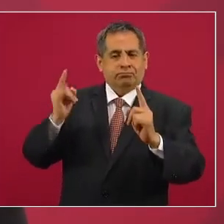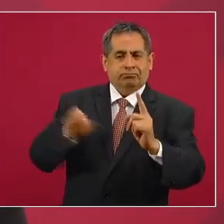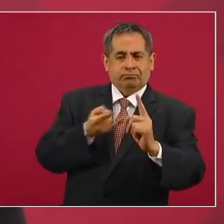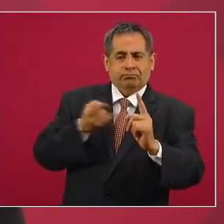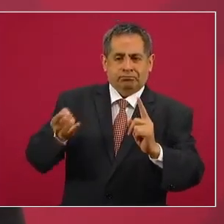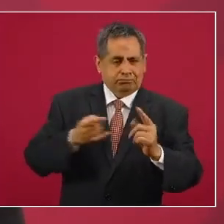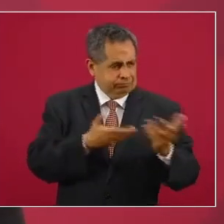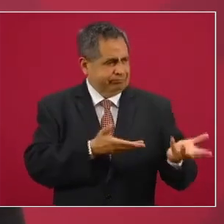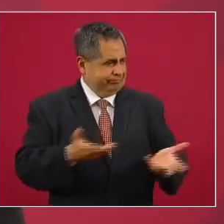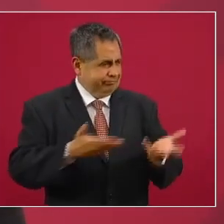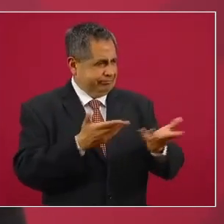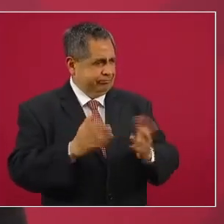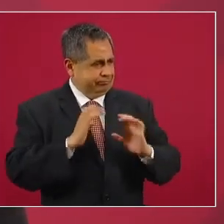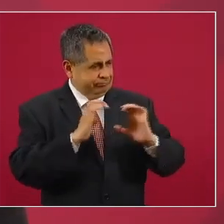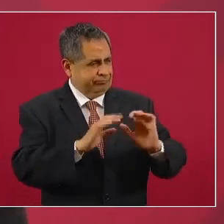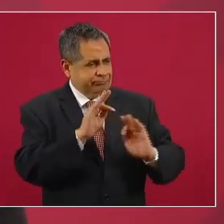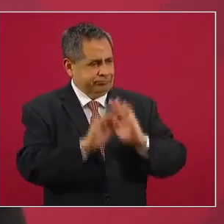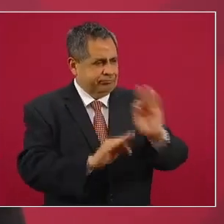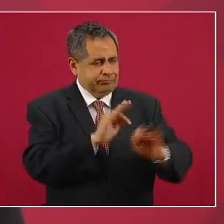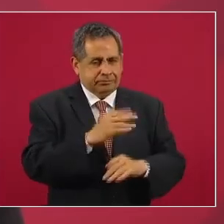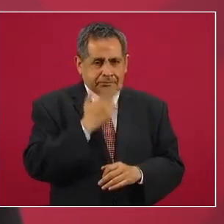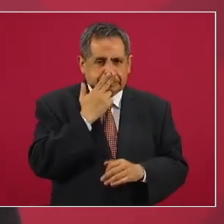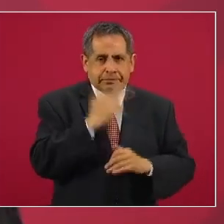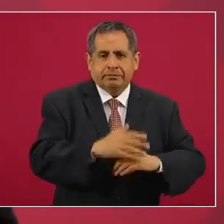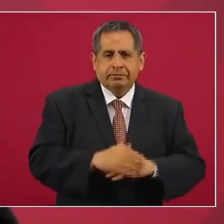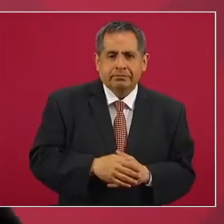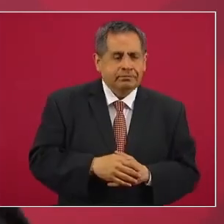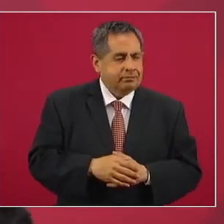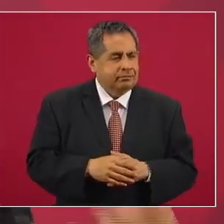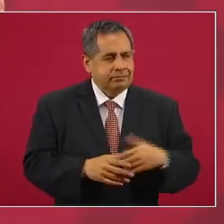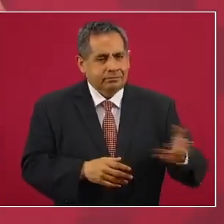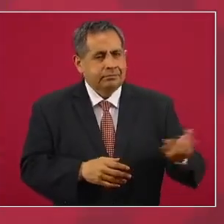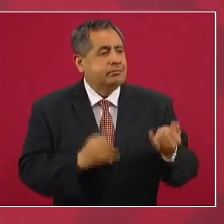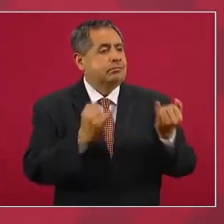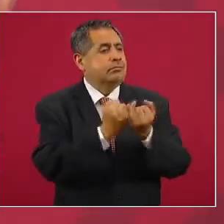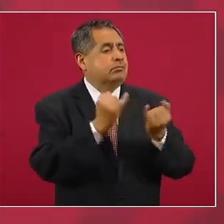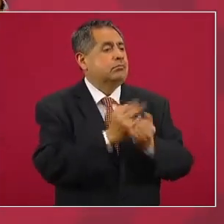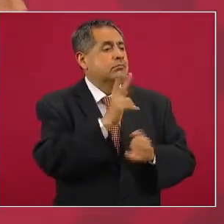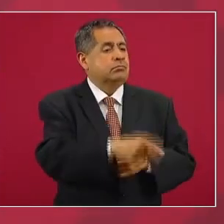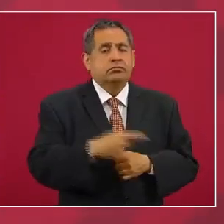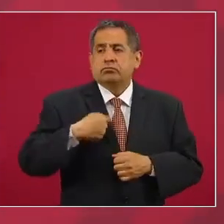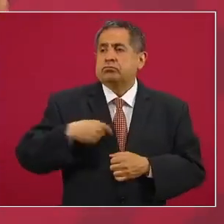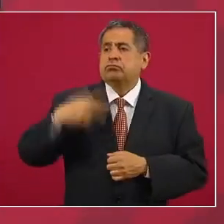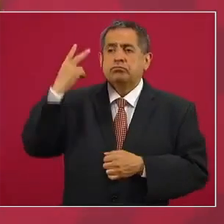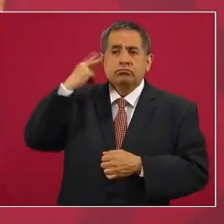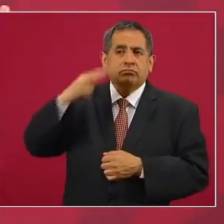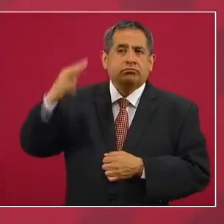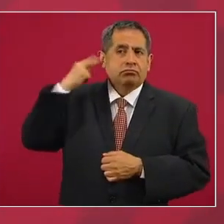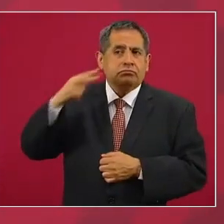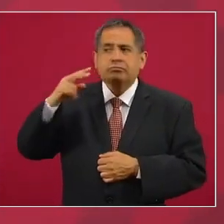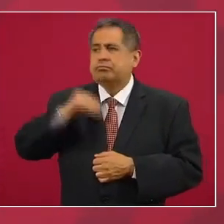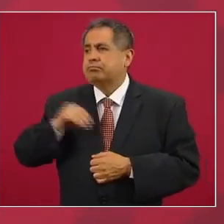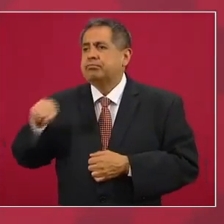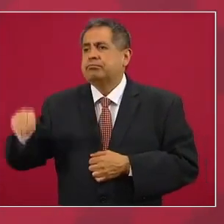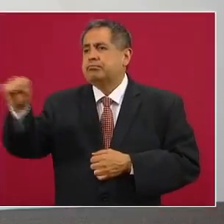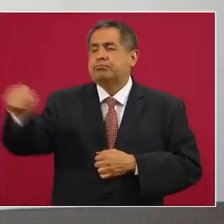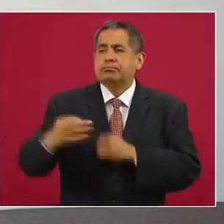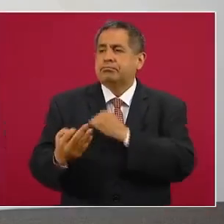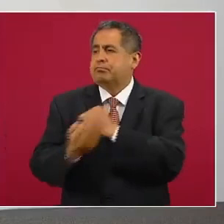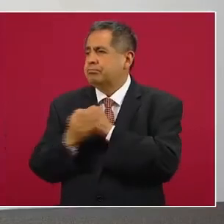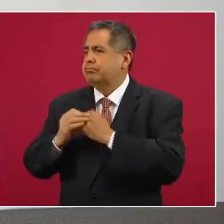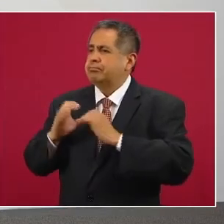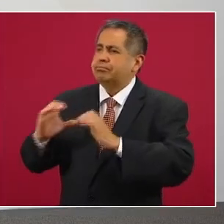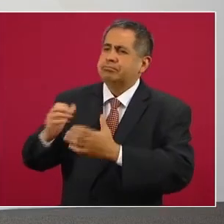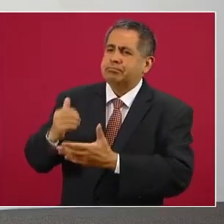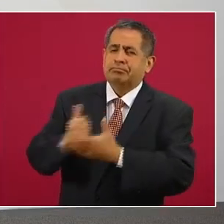cuidar, así como me cuidan a mí cuando voy a las giras, como dice el Universal, ¿no? Miles